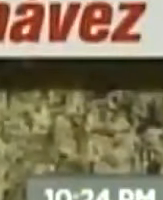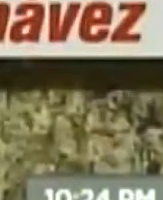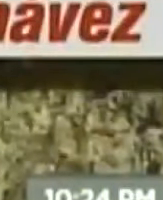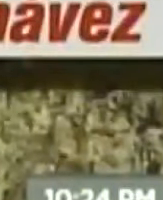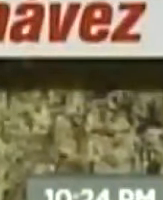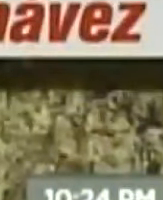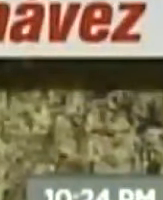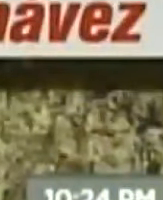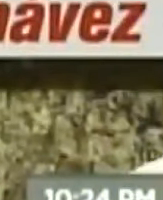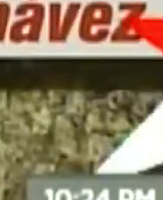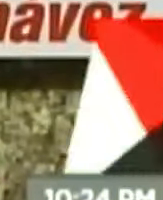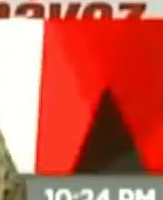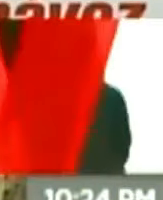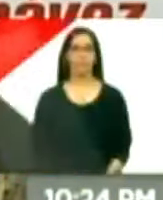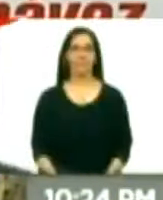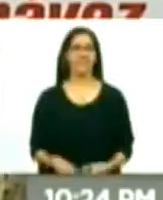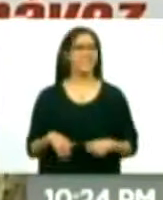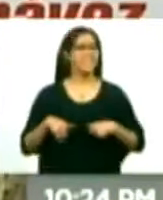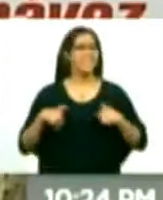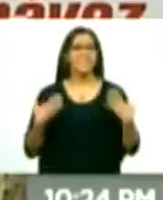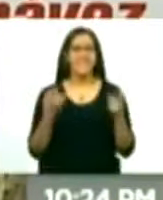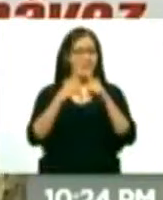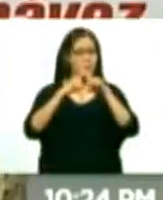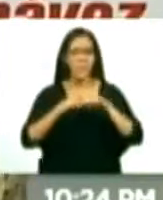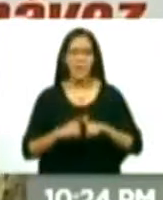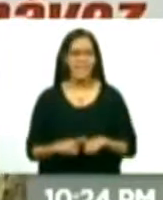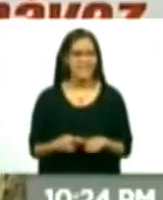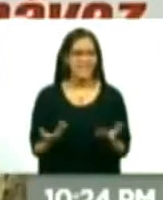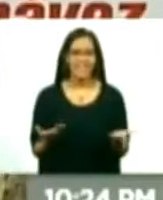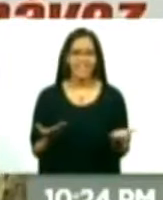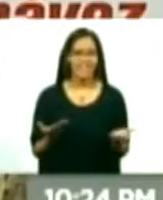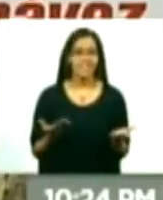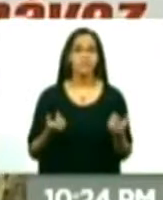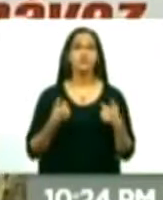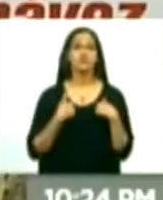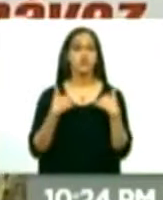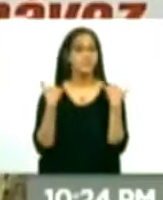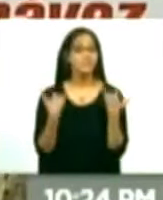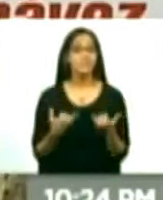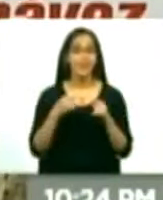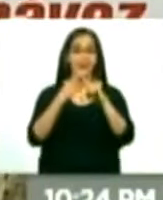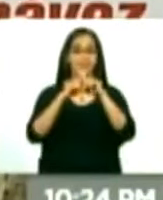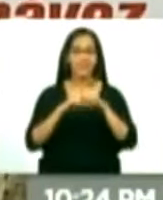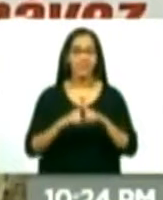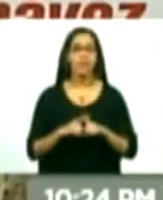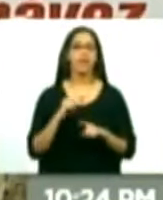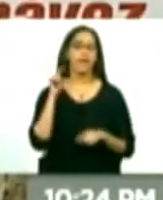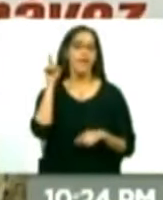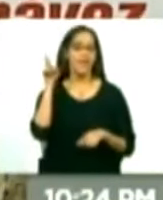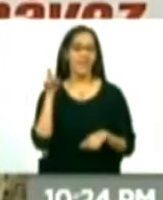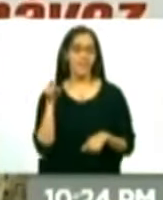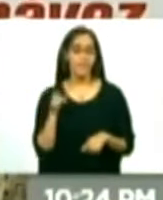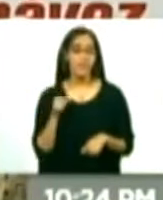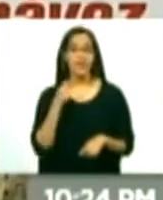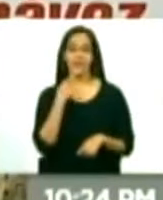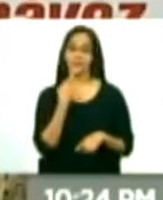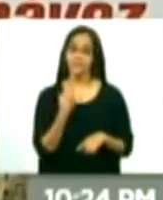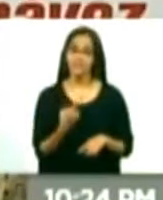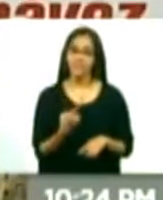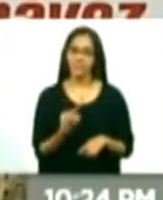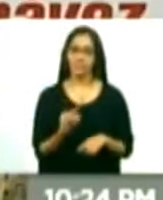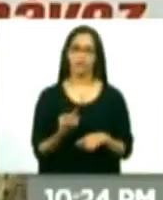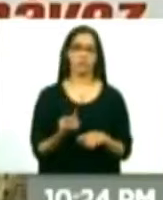Es que, ¿qué cuenta van a estar sacando? Yo se la saqué aquí. Él va a decir, ellos van a decir